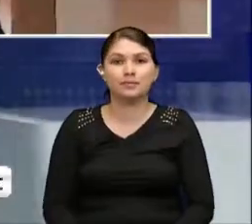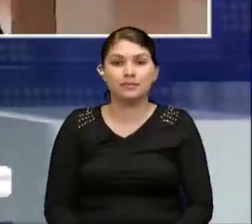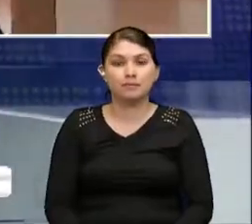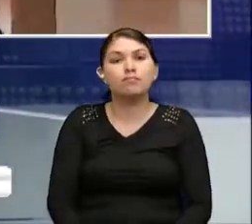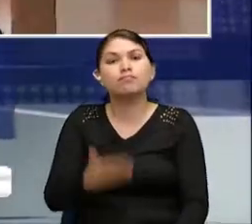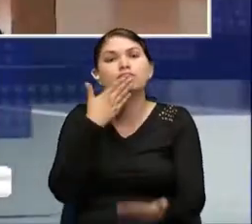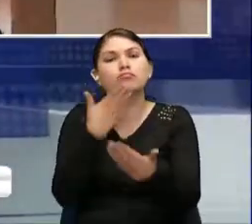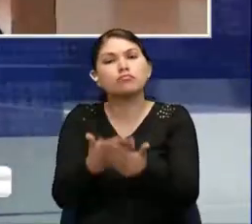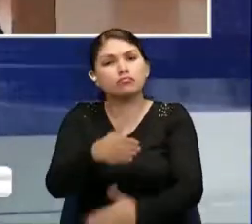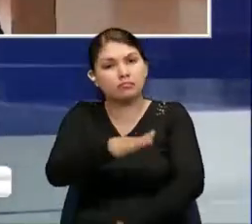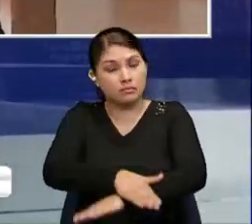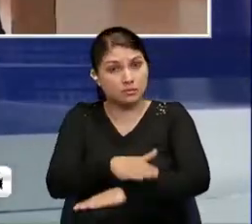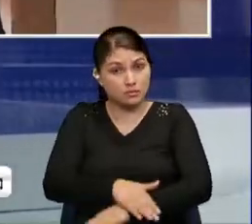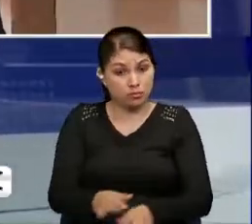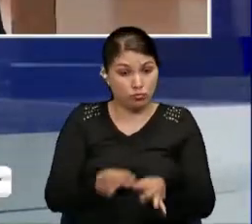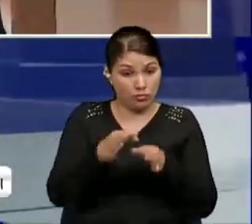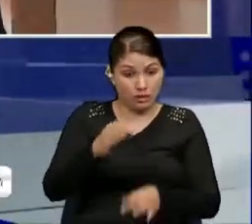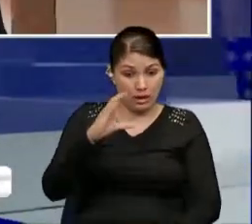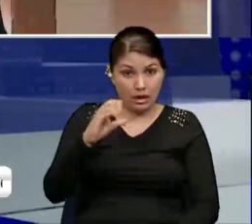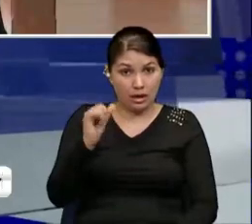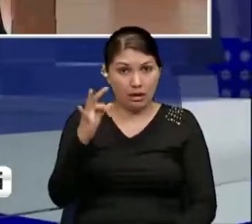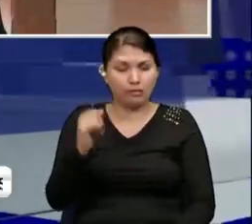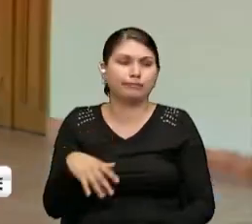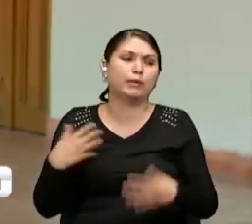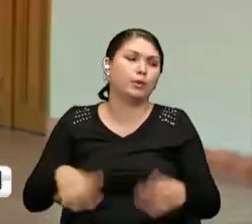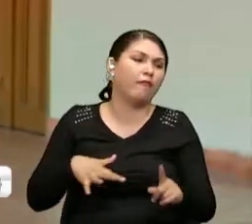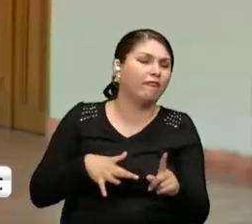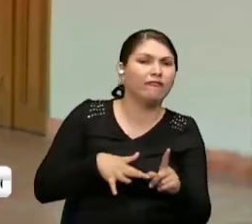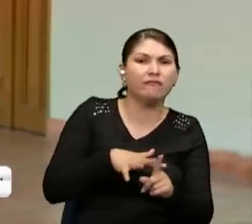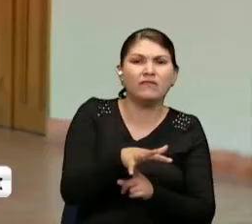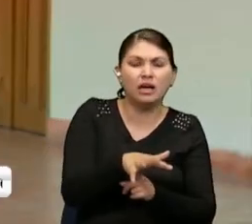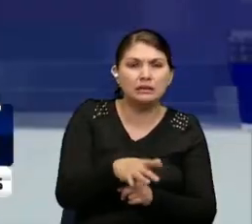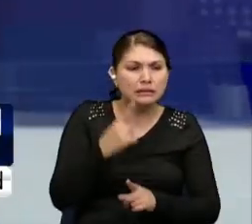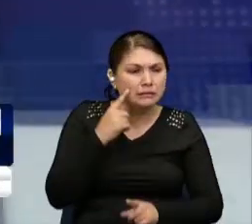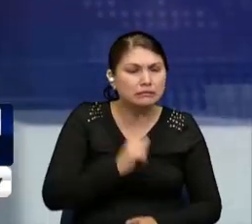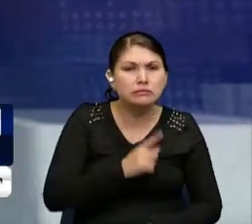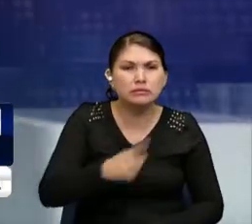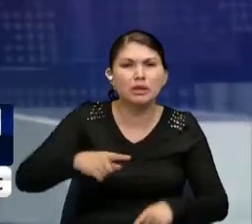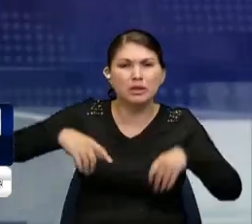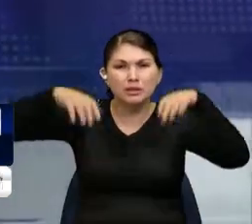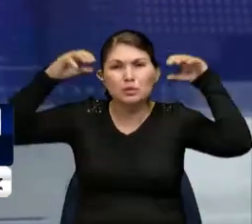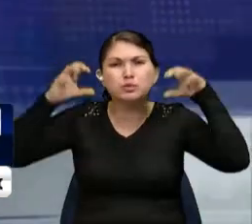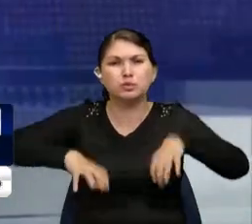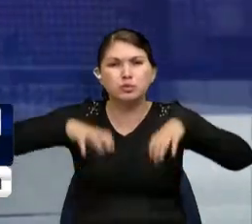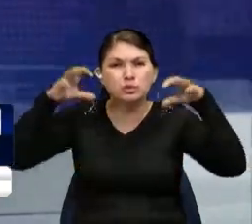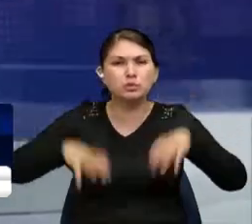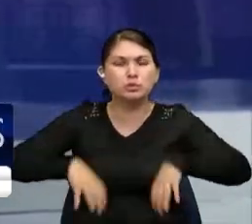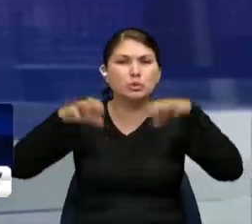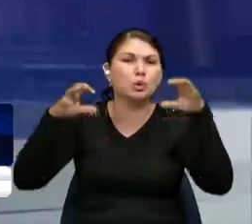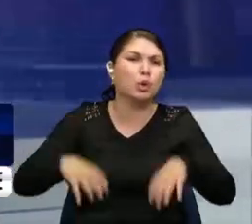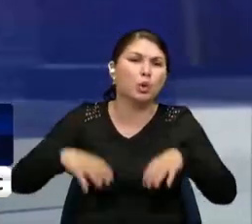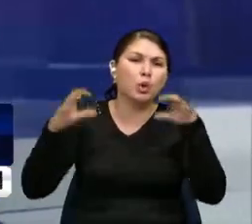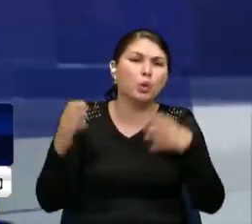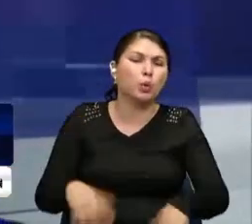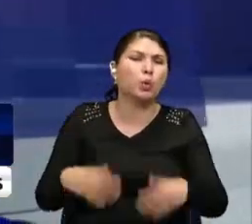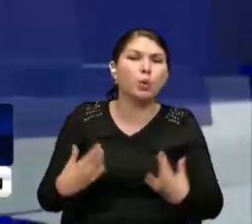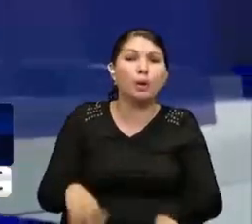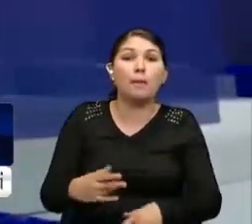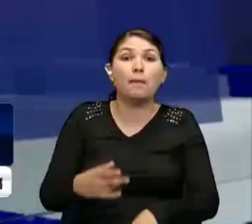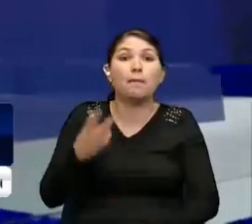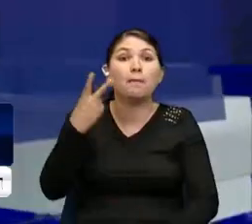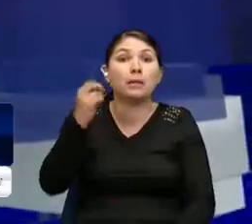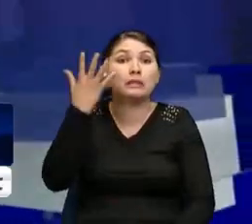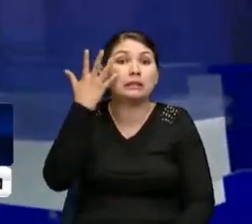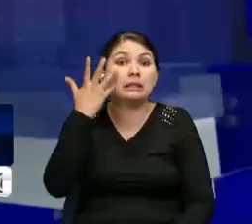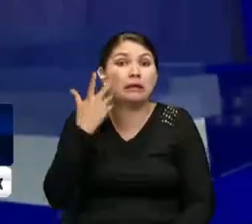buenas tardes el municipio de calcuta se ha visto afectado porque se han registrado lluvias que han permanecido por más de 20